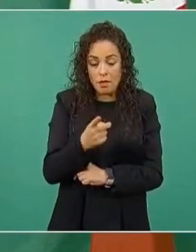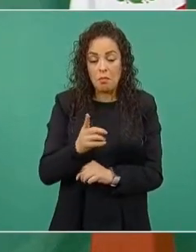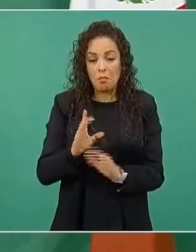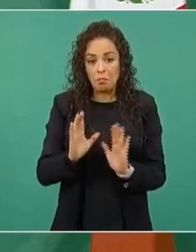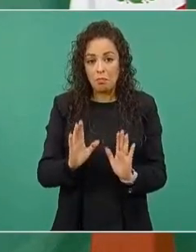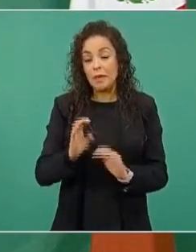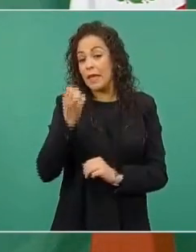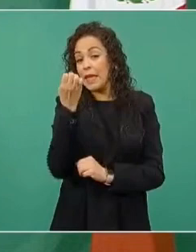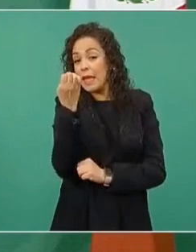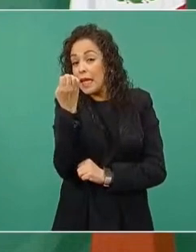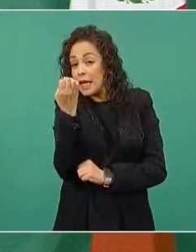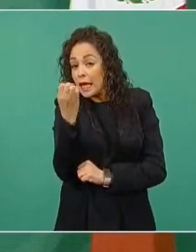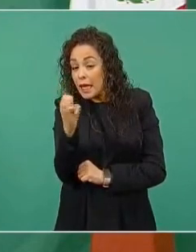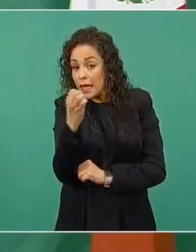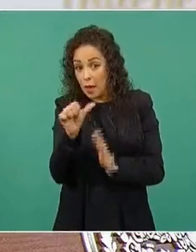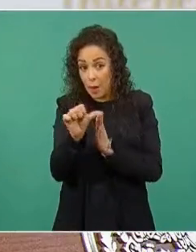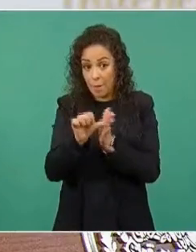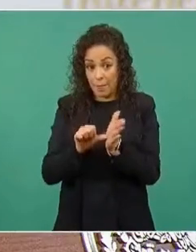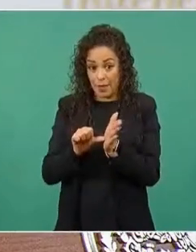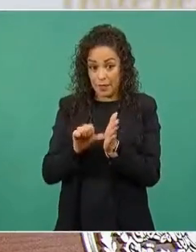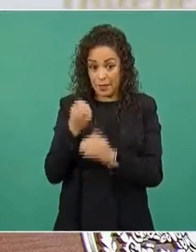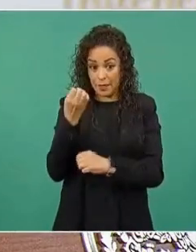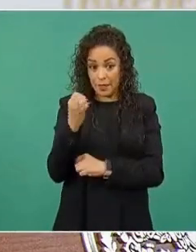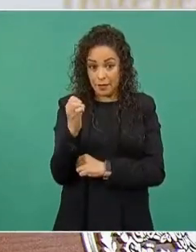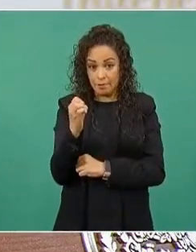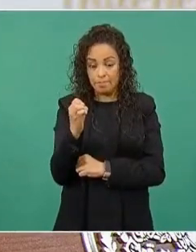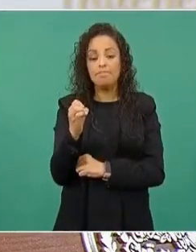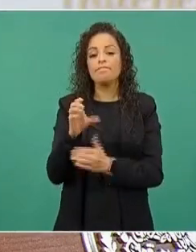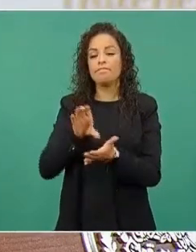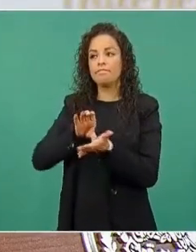que en enero se liquida